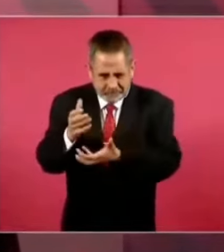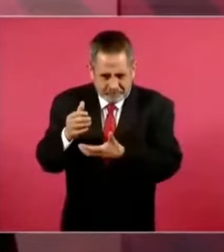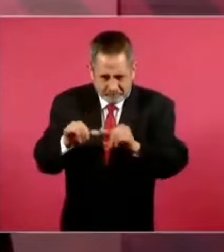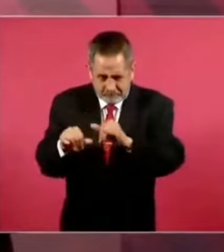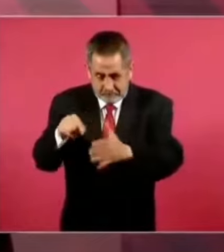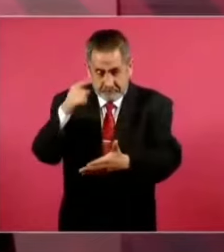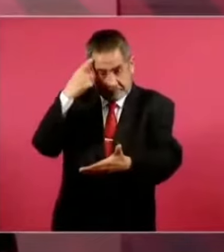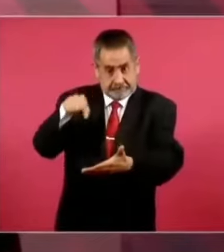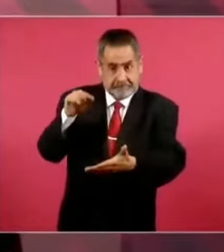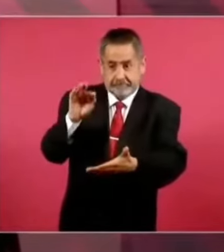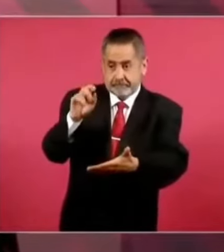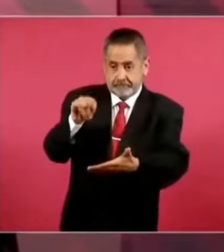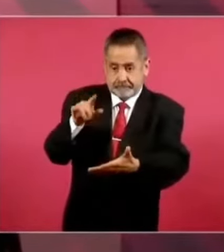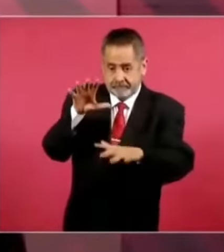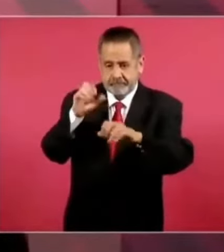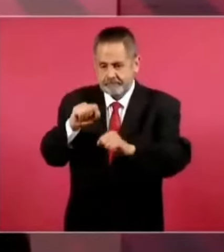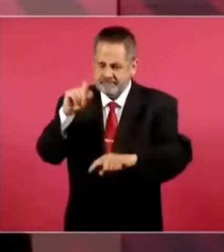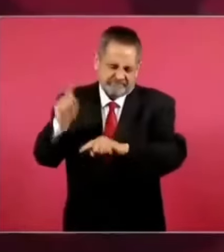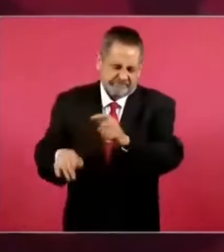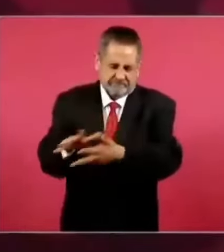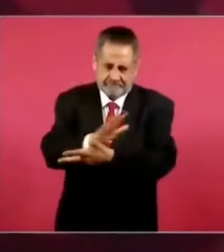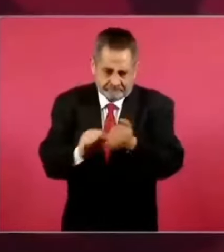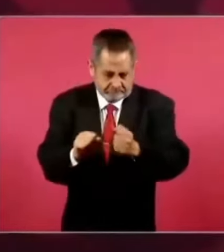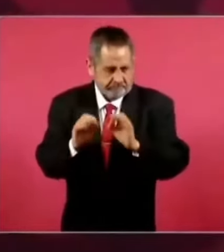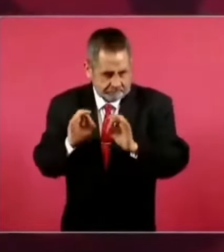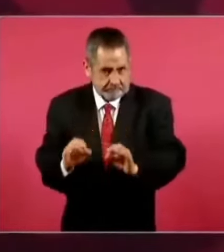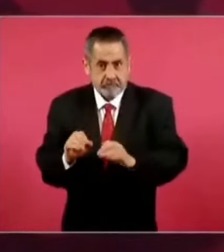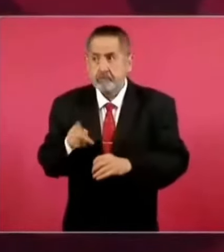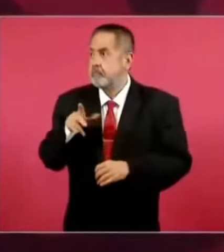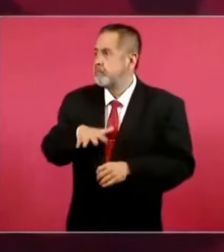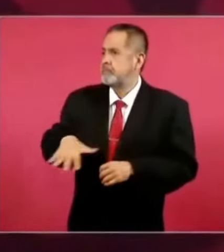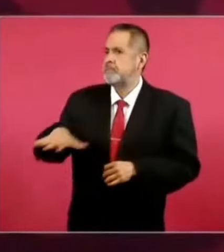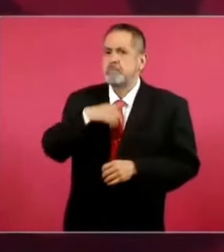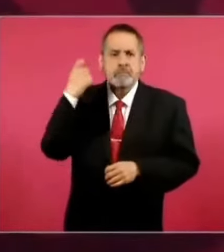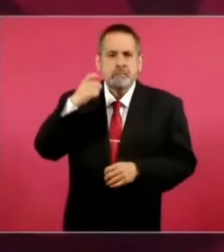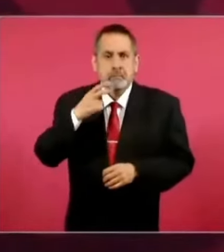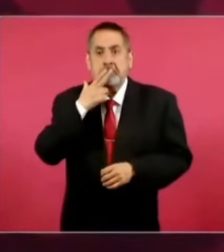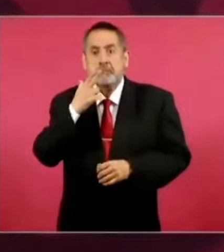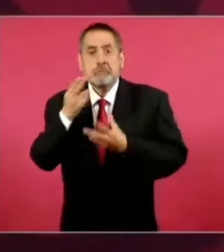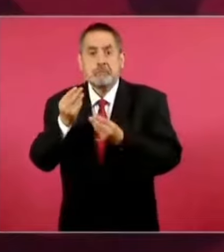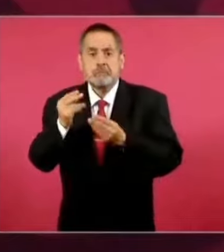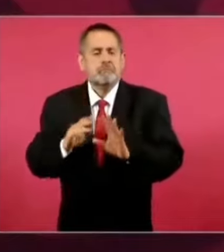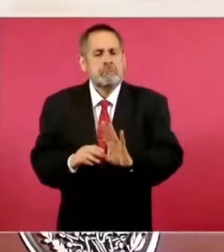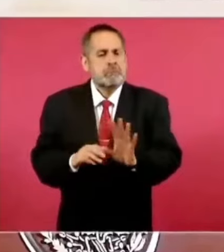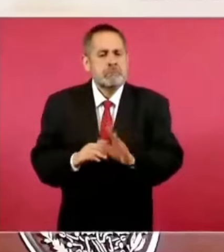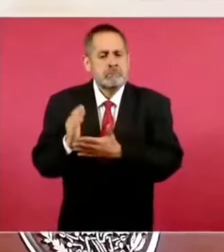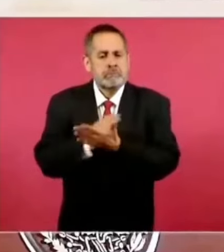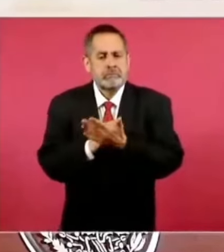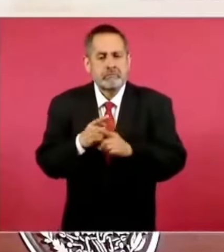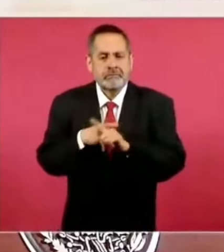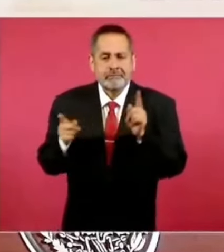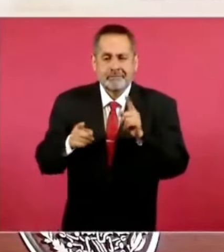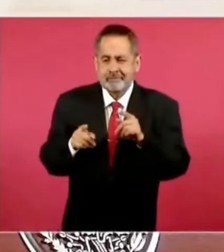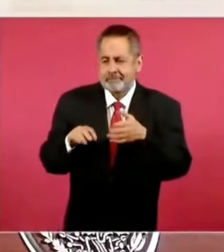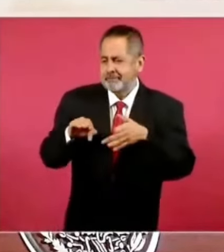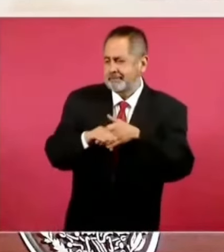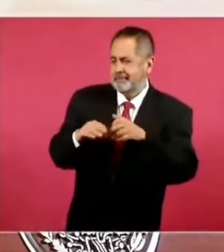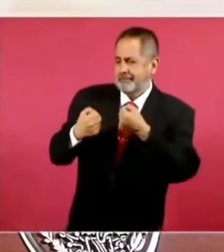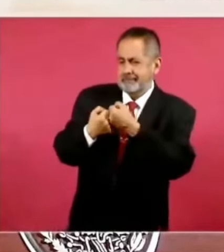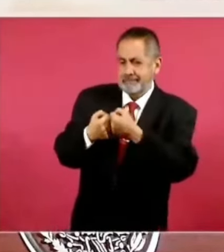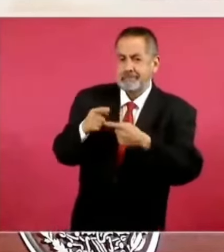Querétaro, pero no hay consumo, como en el estado vecino